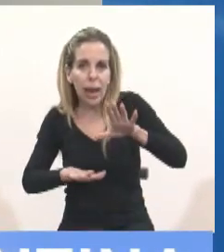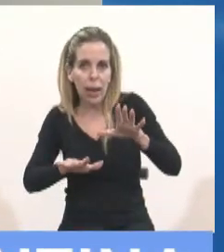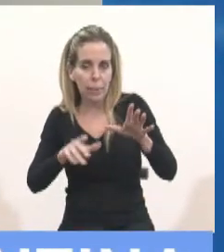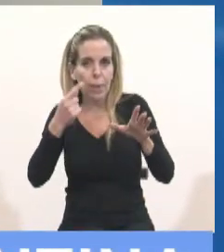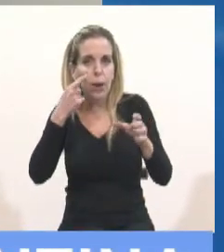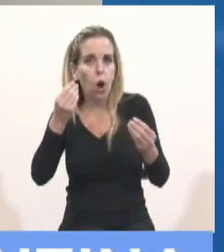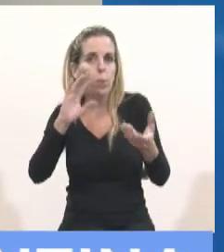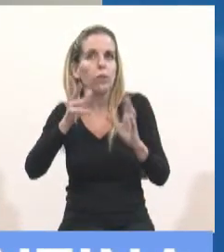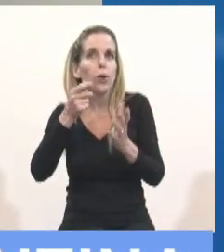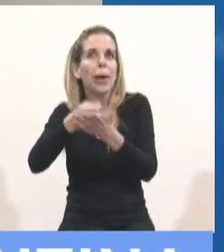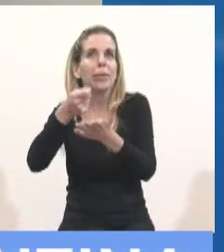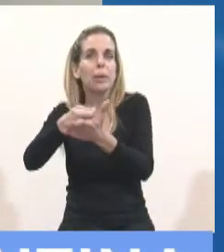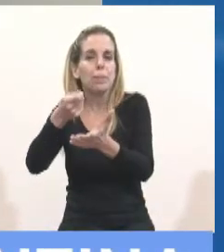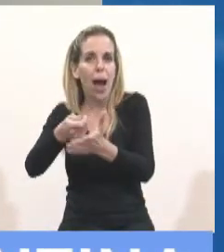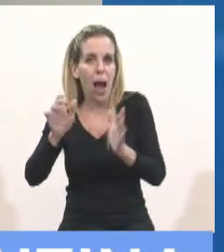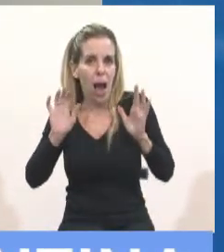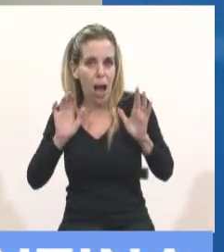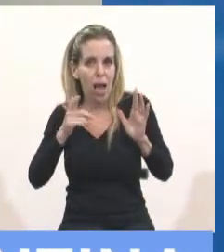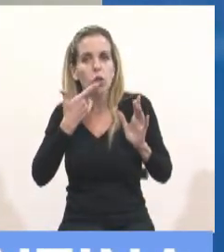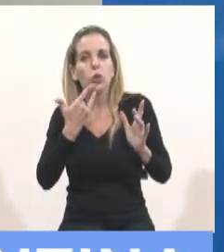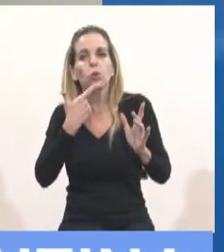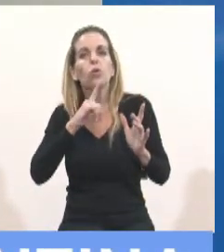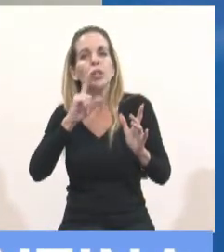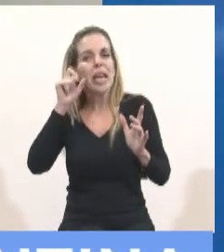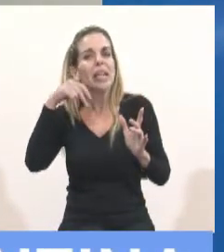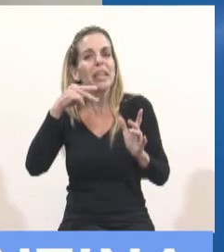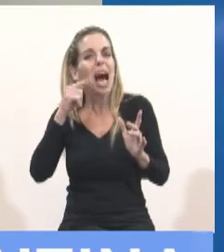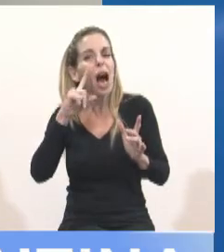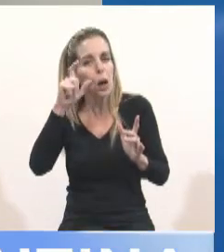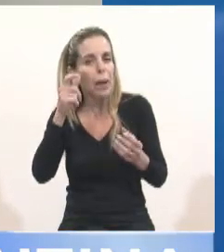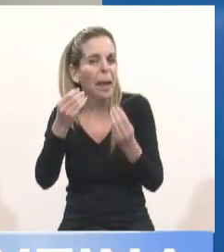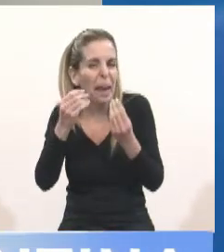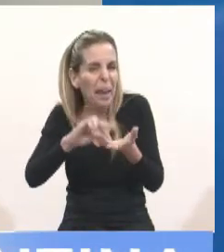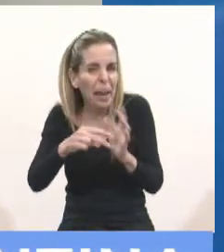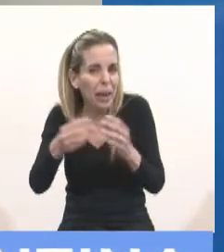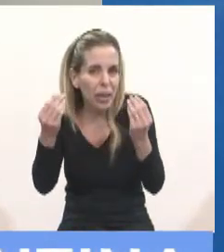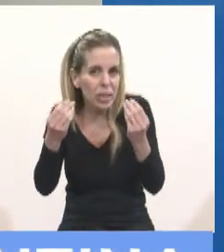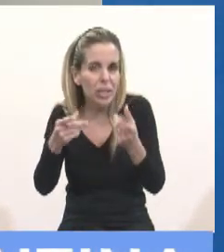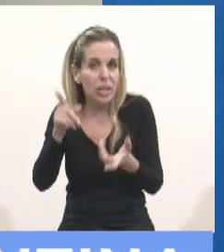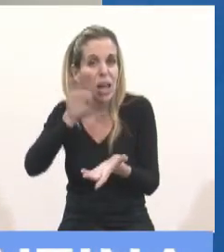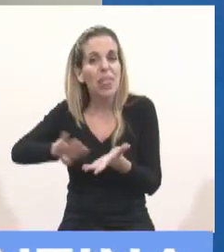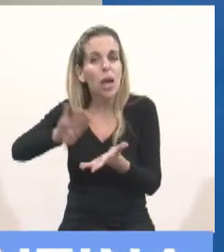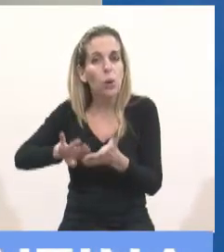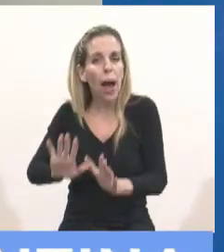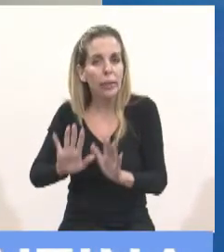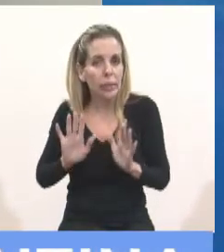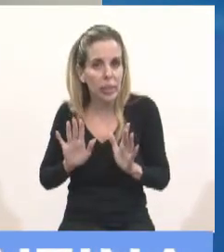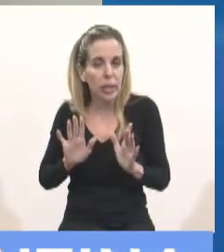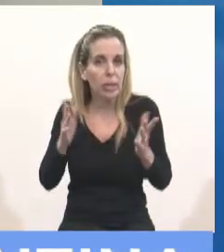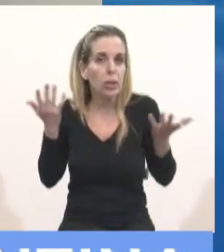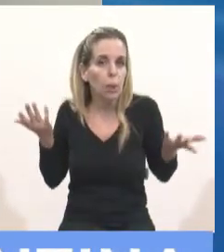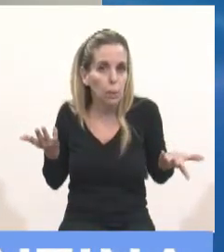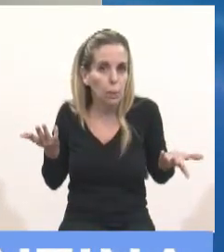hacerla sustentable. ¿Qué quiere decir hacerla sustentable o darle sostenibilidad? Desde el mundo de la